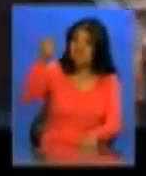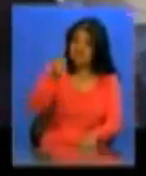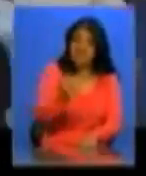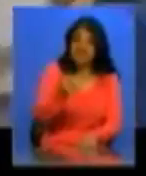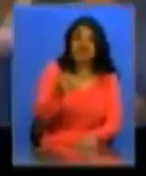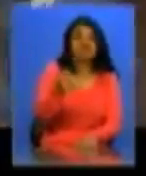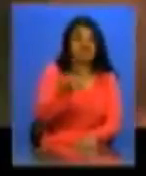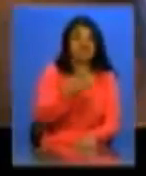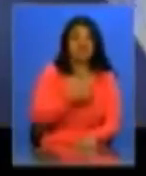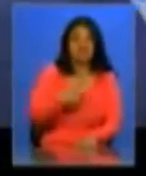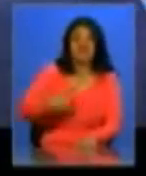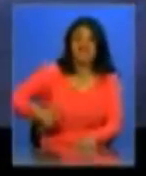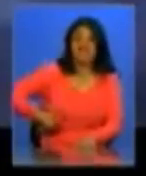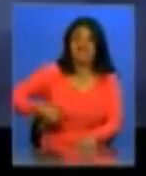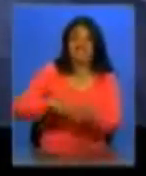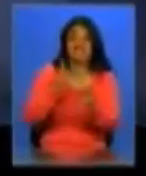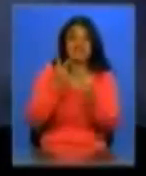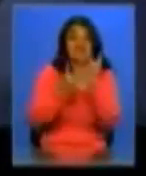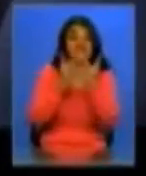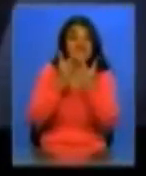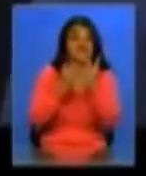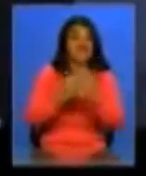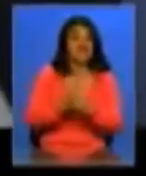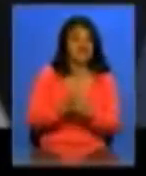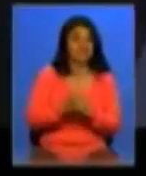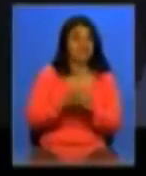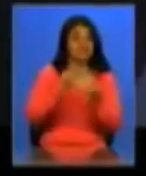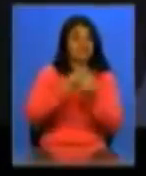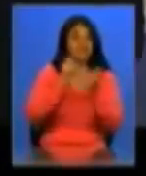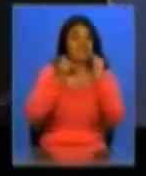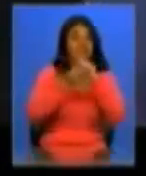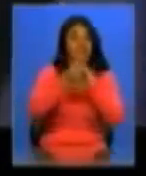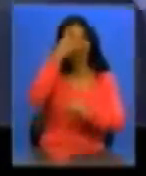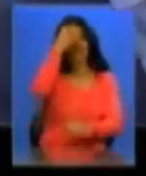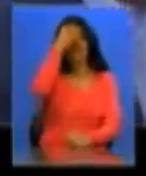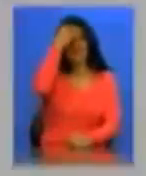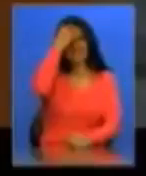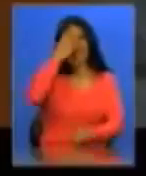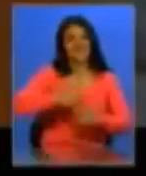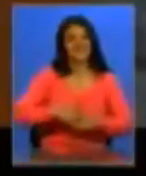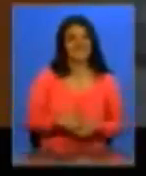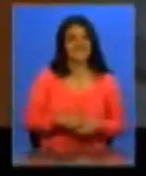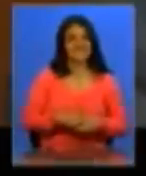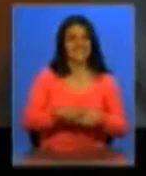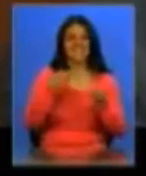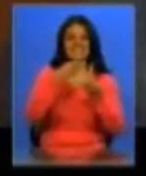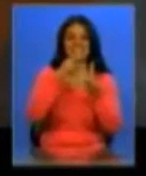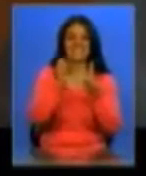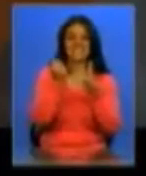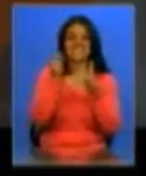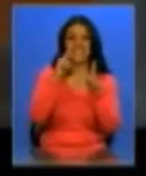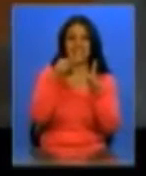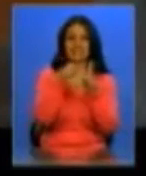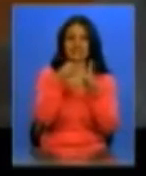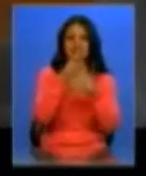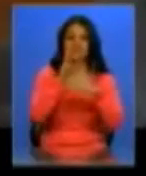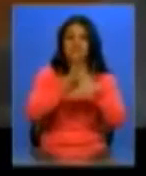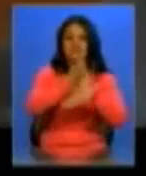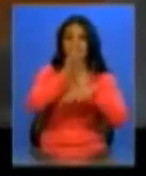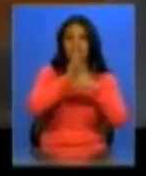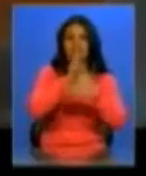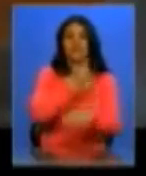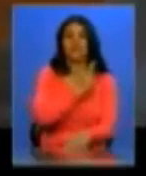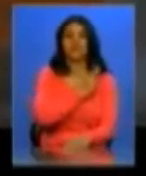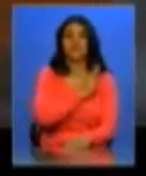visita de un mandatario y destacó los cambios en educación superior. César Quesada Abad, rector de